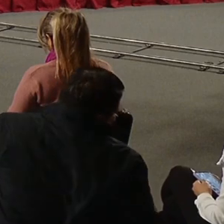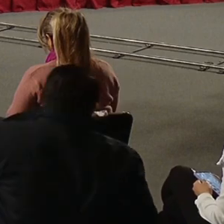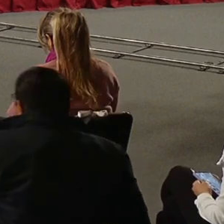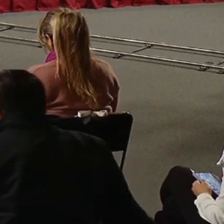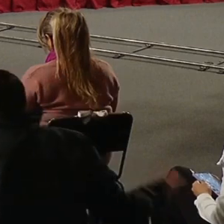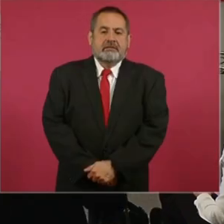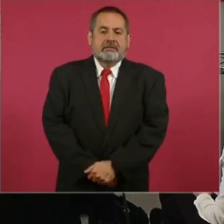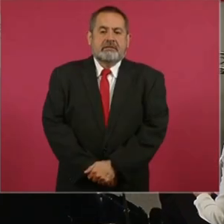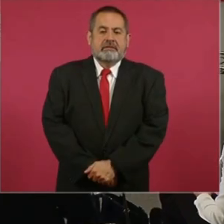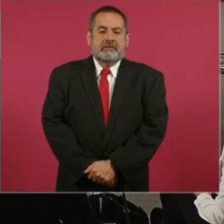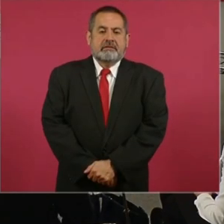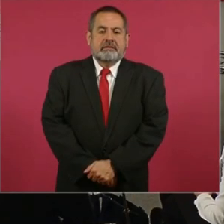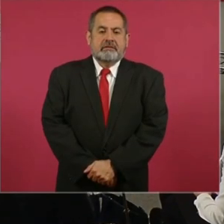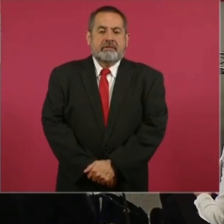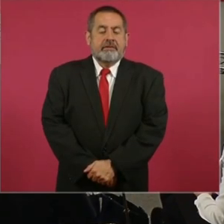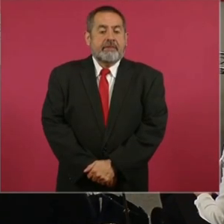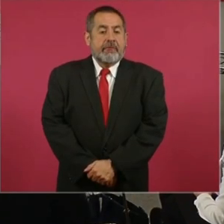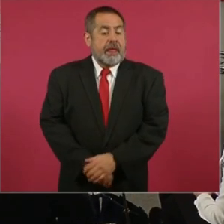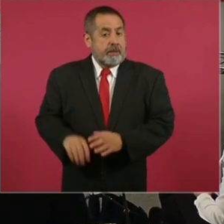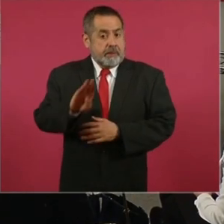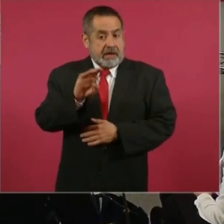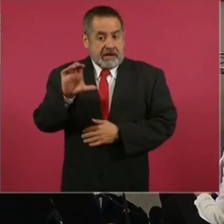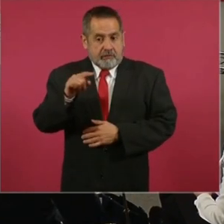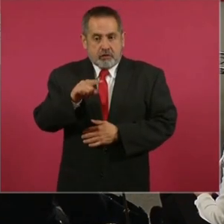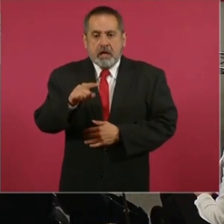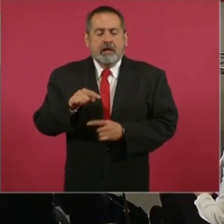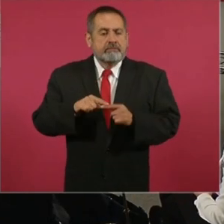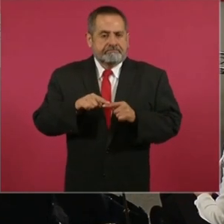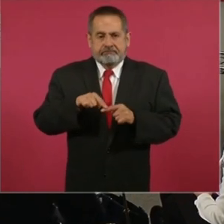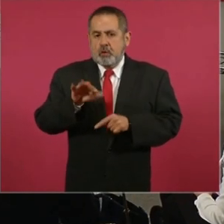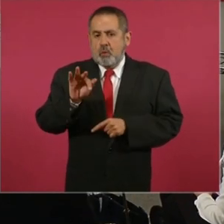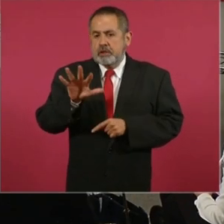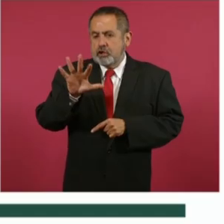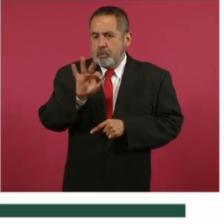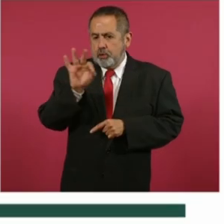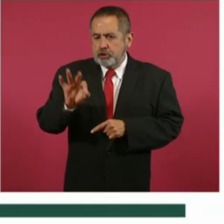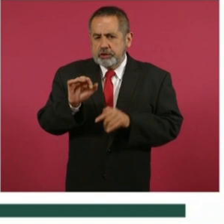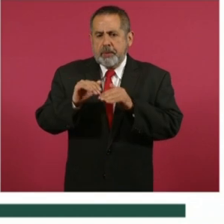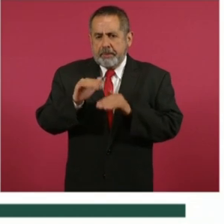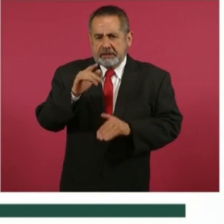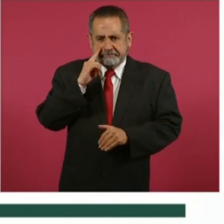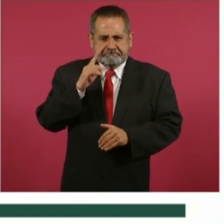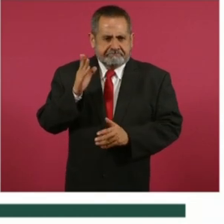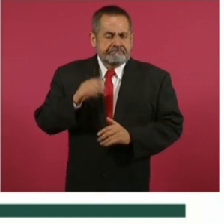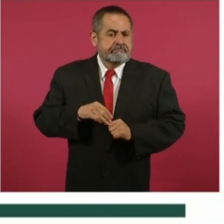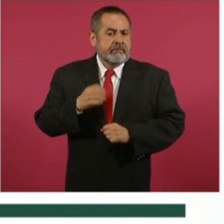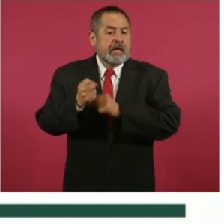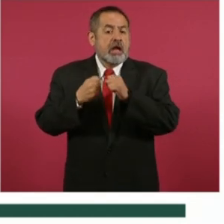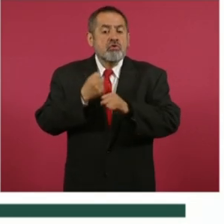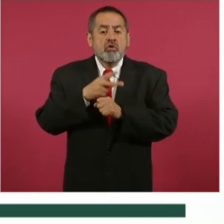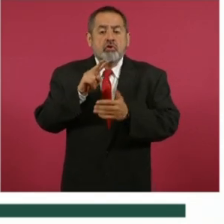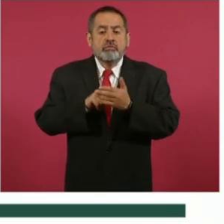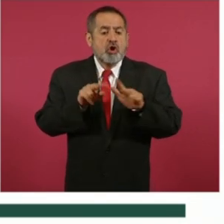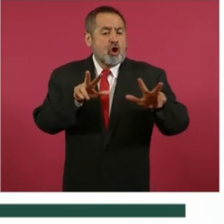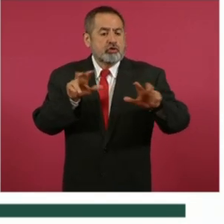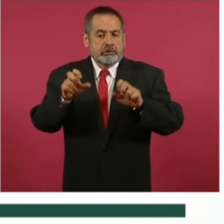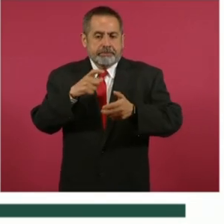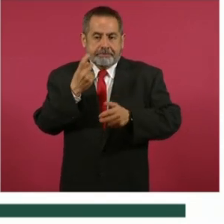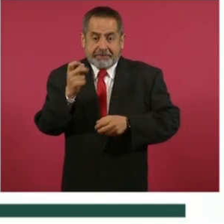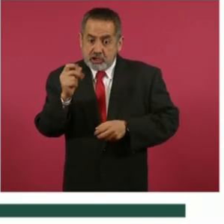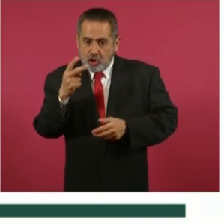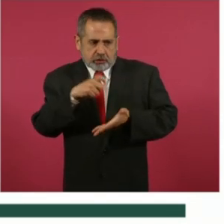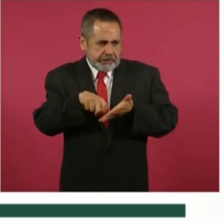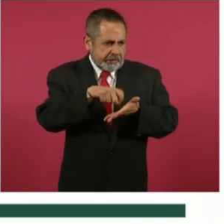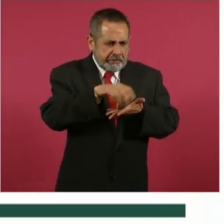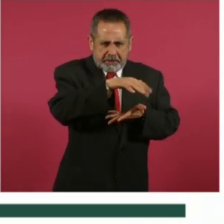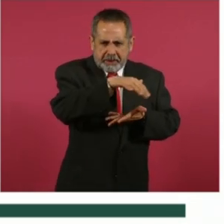hospitales y 151 centros de salud, hay un avance del 45%. Se adquirieron ya 2.822 equipos